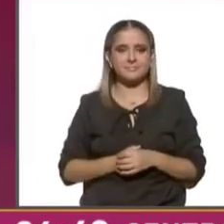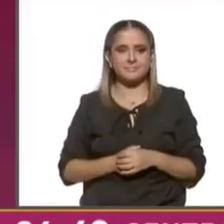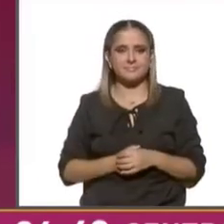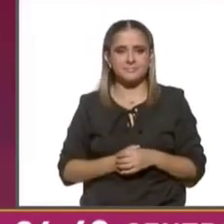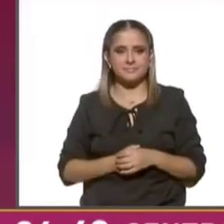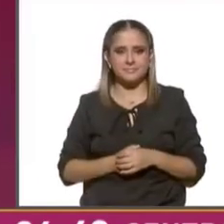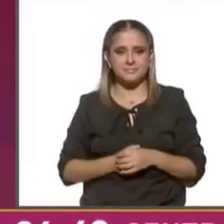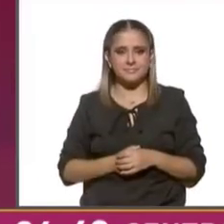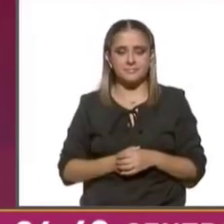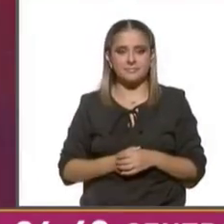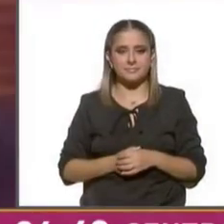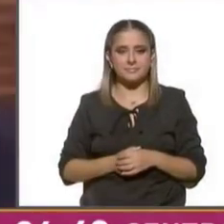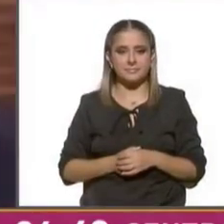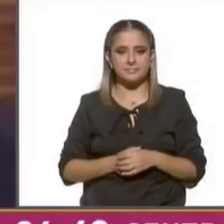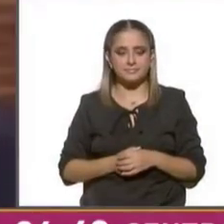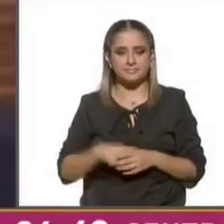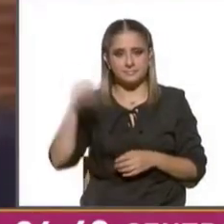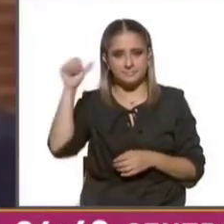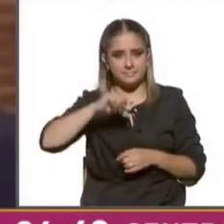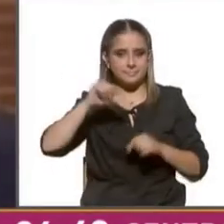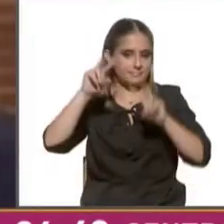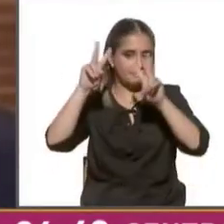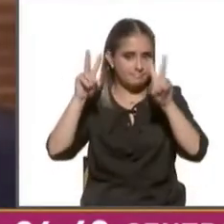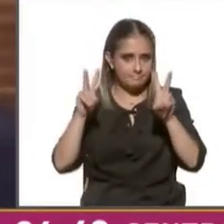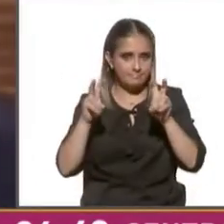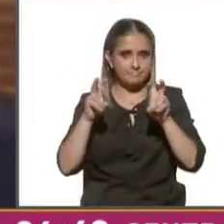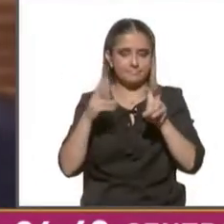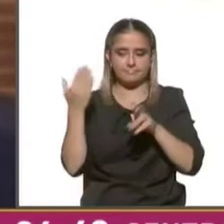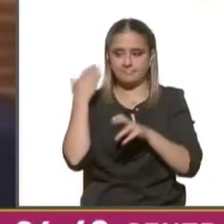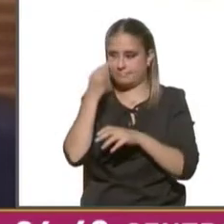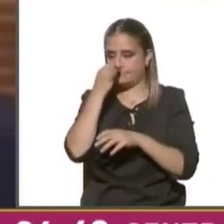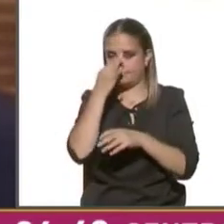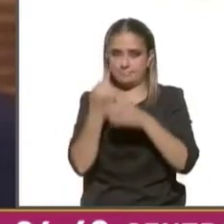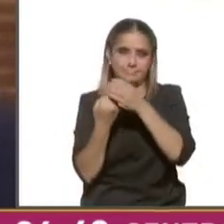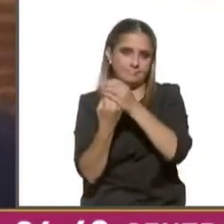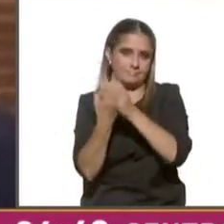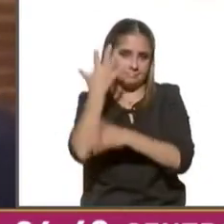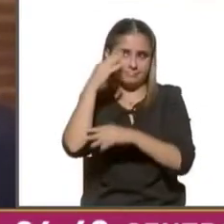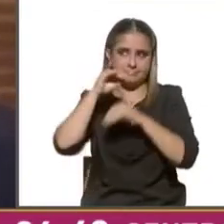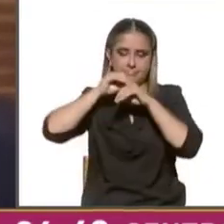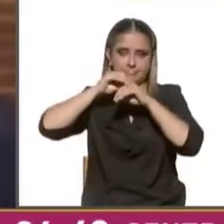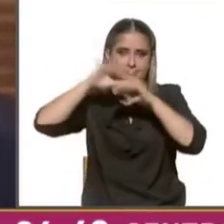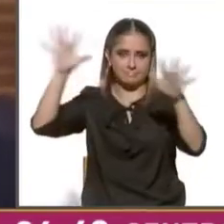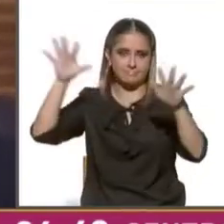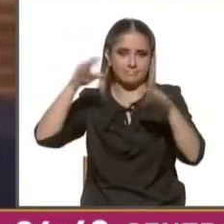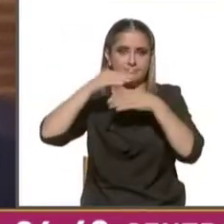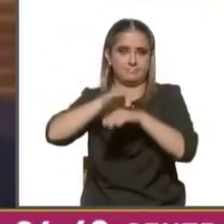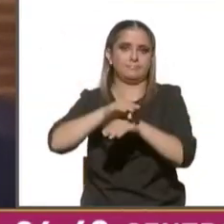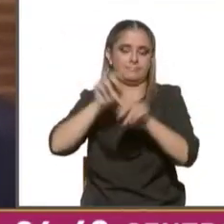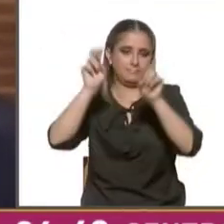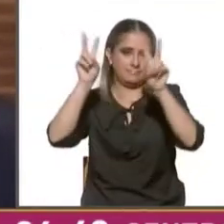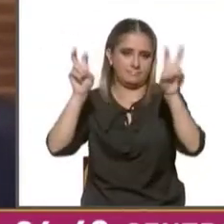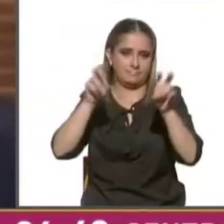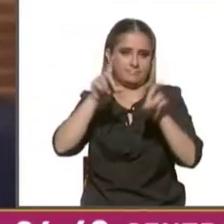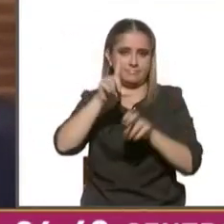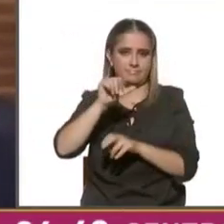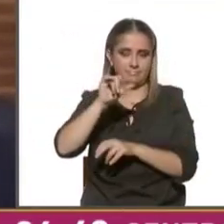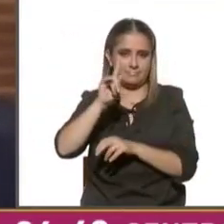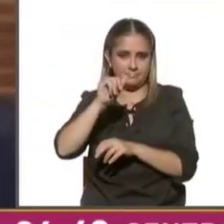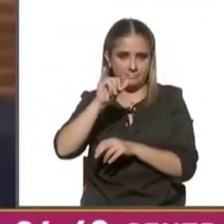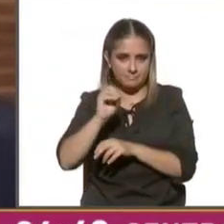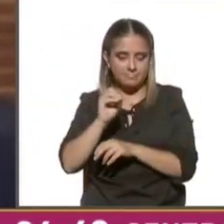un tema que me parece que es nuevo en la discusión pública. Tiene que ver en general con